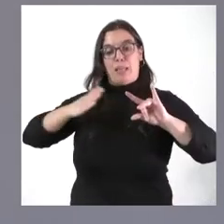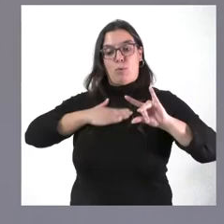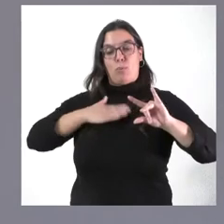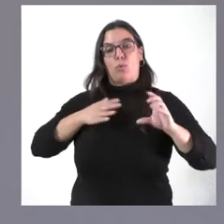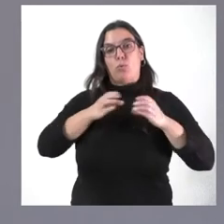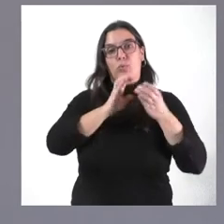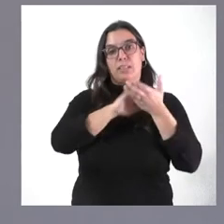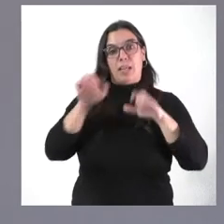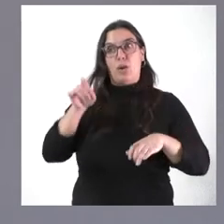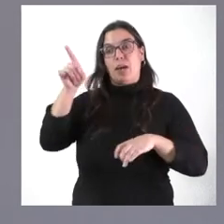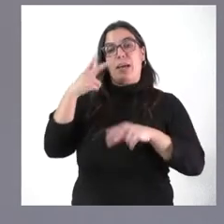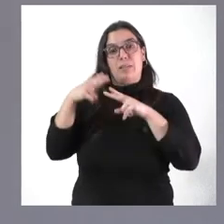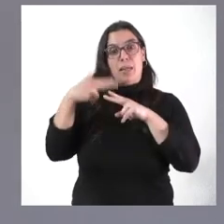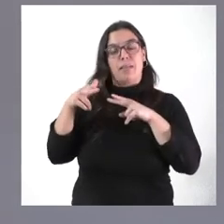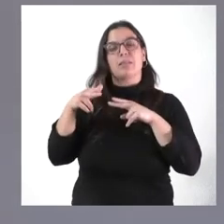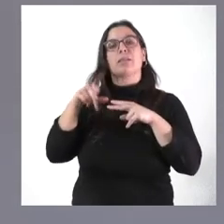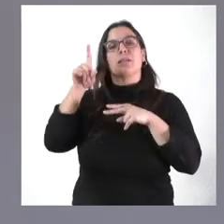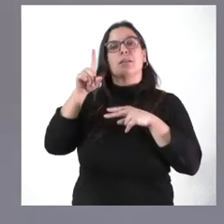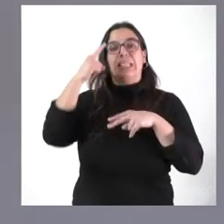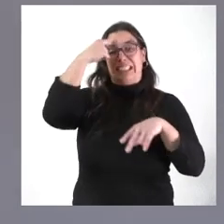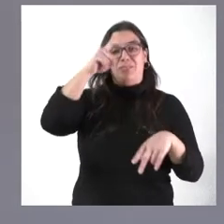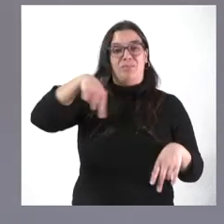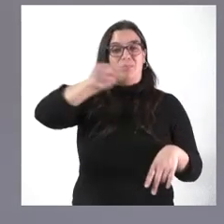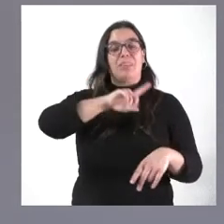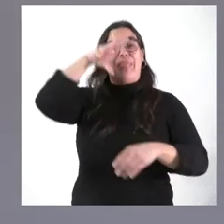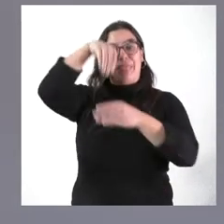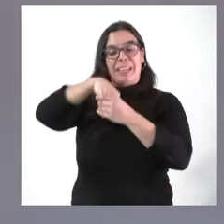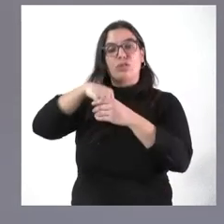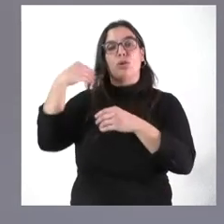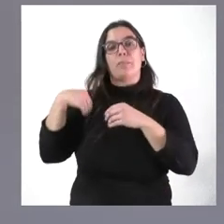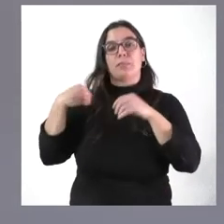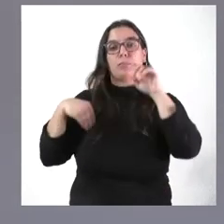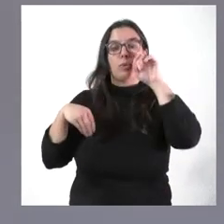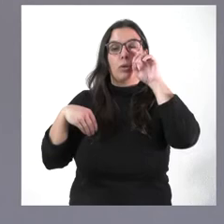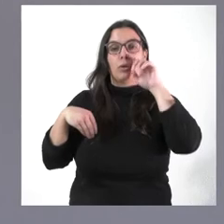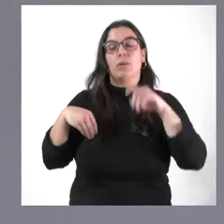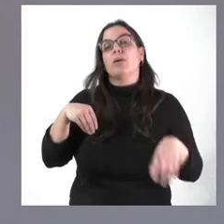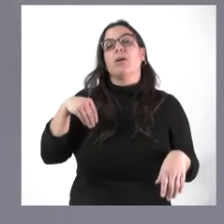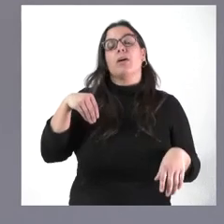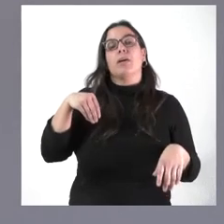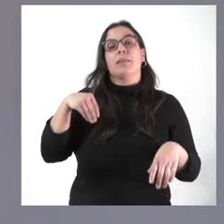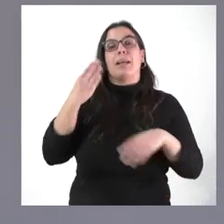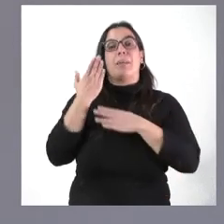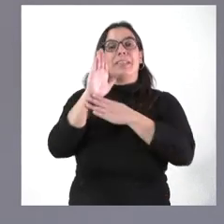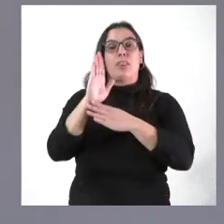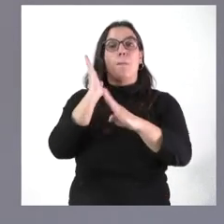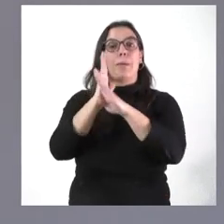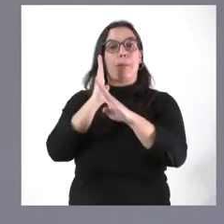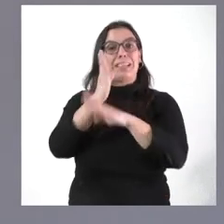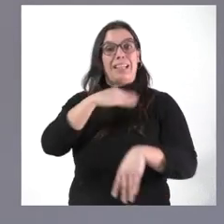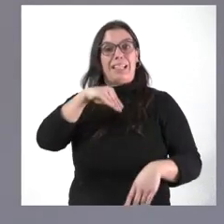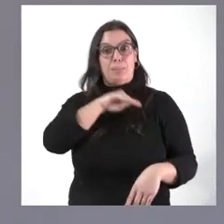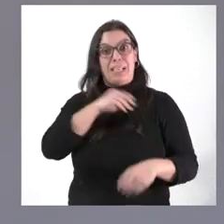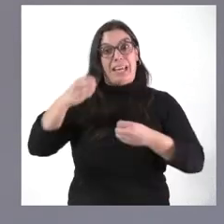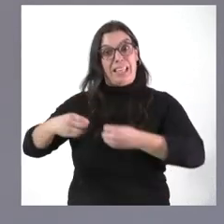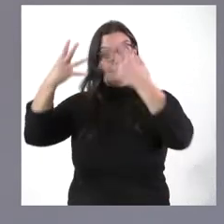Castilla y león tiene allí de actividades y que está ubicada como ustedes conocen dentro de de la representación permanente de España en ese